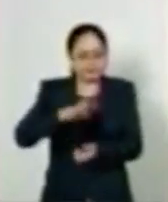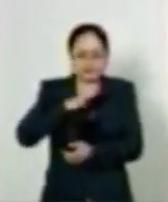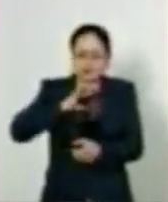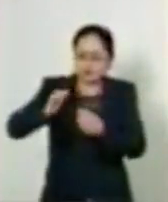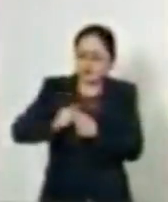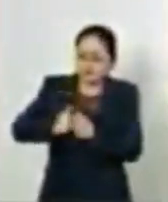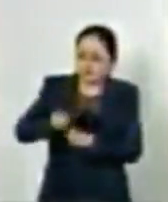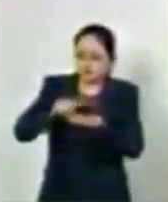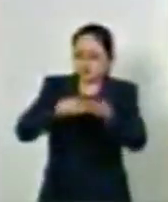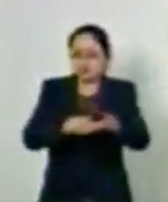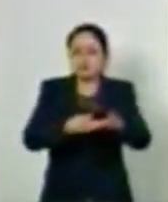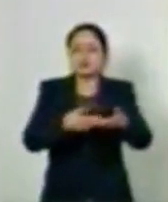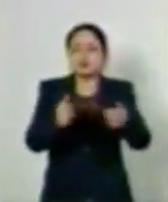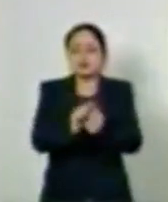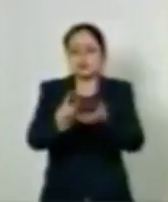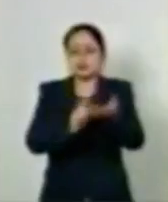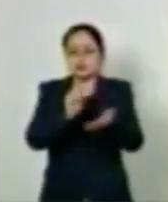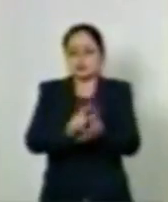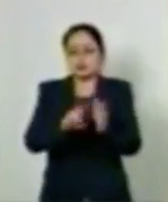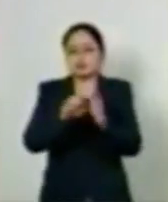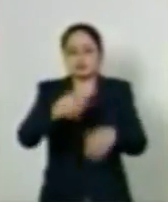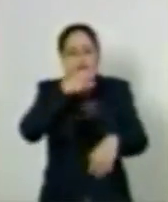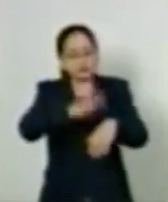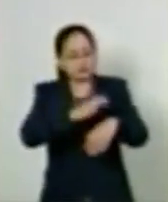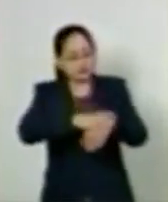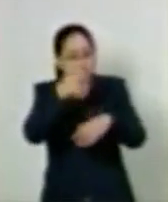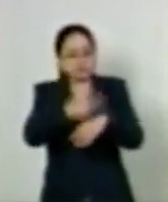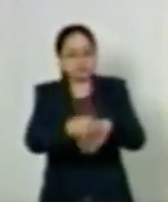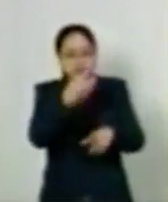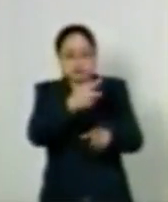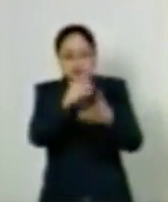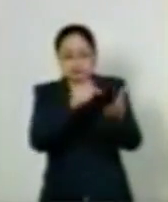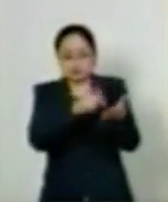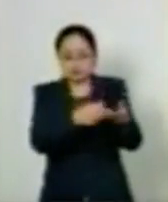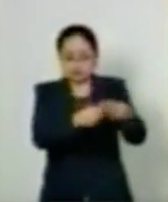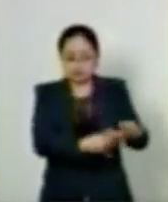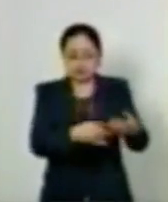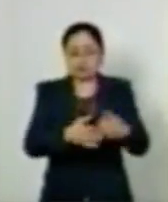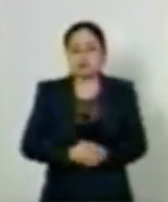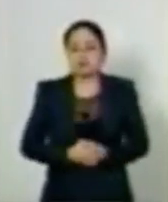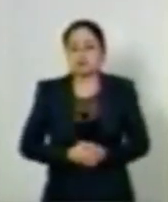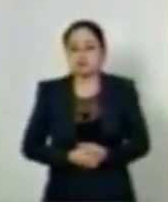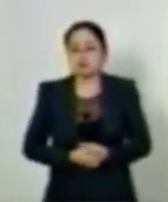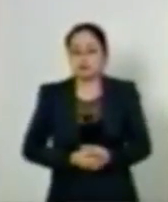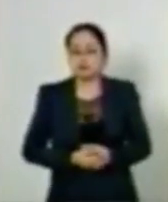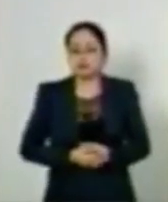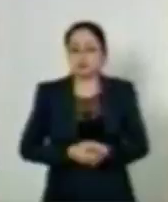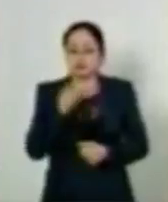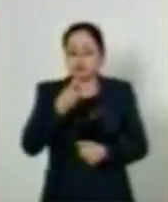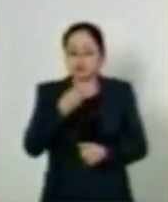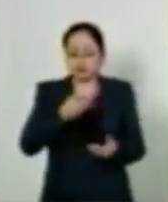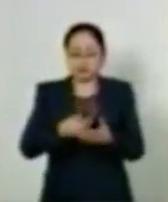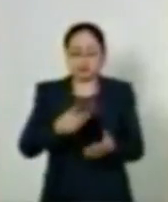expreso, como lo sería la declaratoria de protección. En este sentido, el objeto en esta